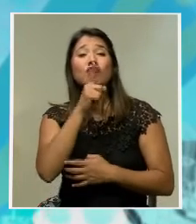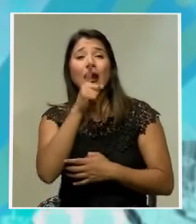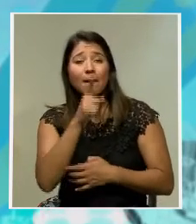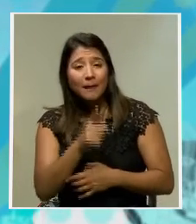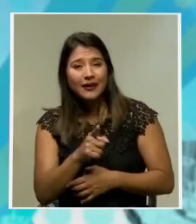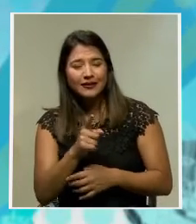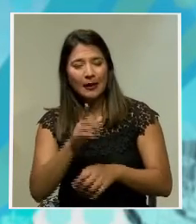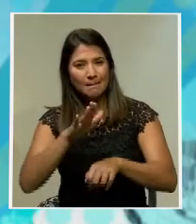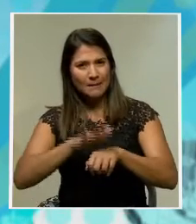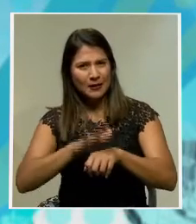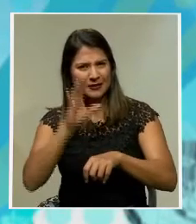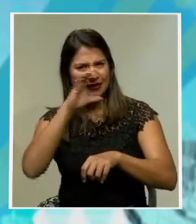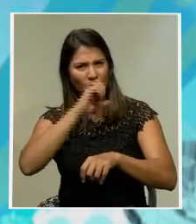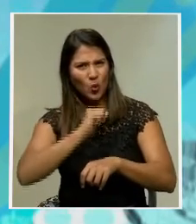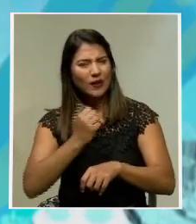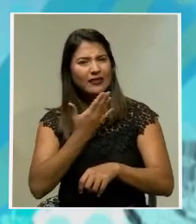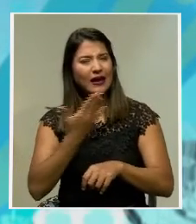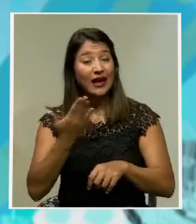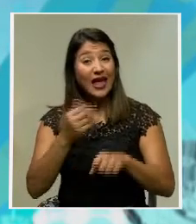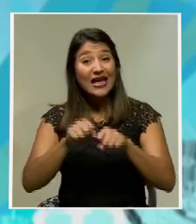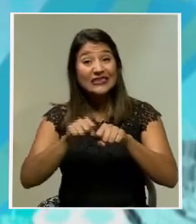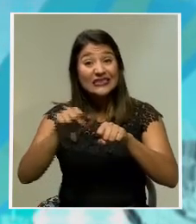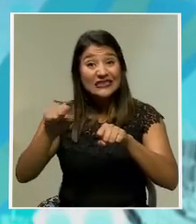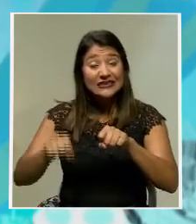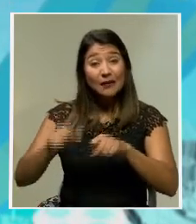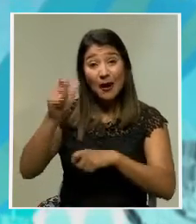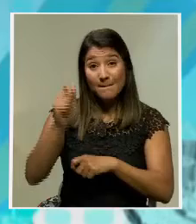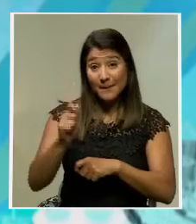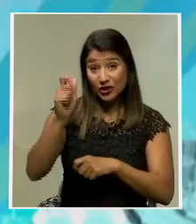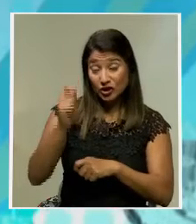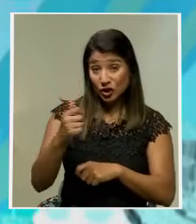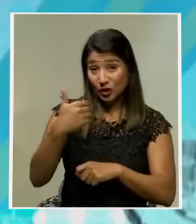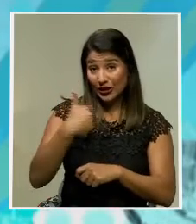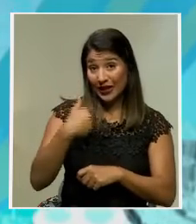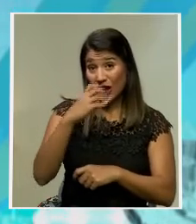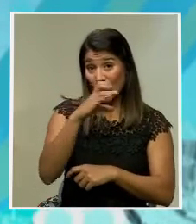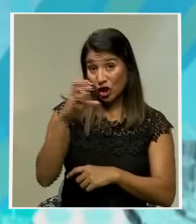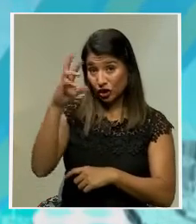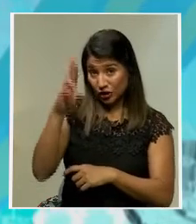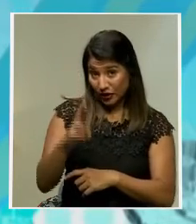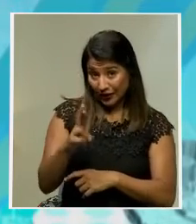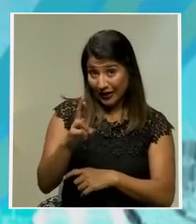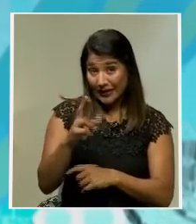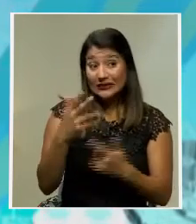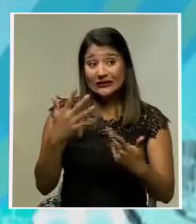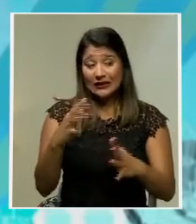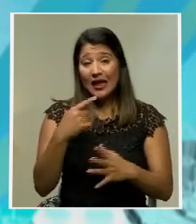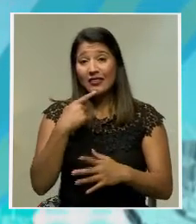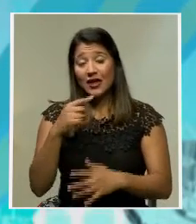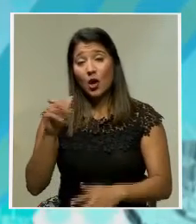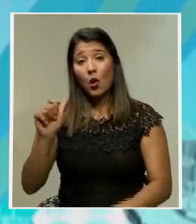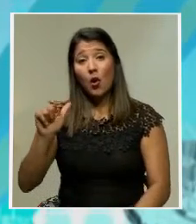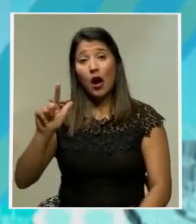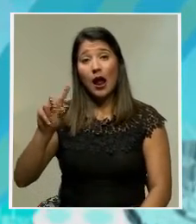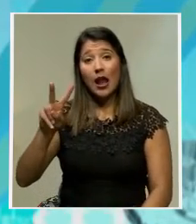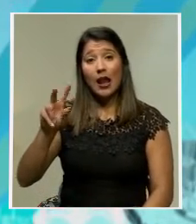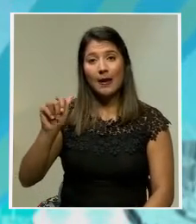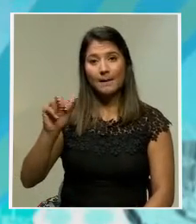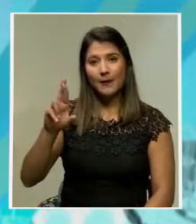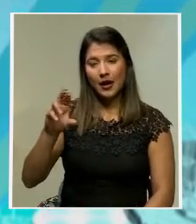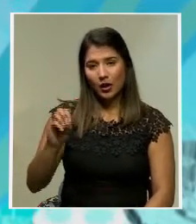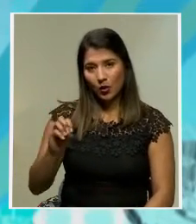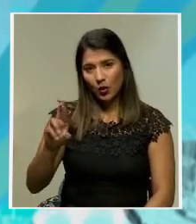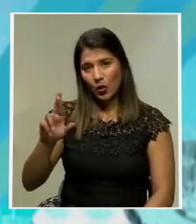es que el sistema de pensiones que hemos creado, y así lo mencionaba don Álvaro Ramos y